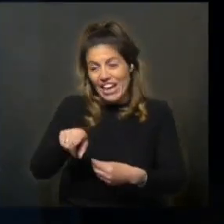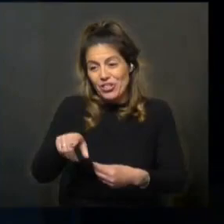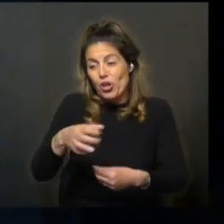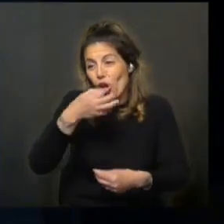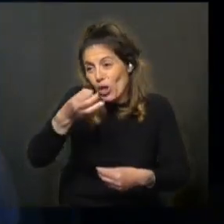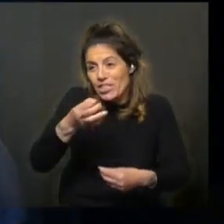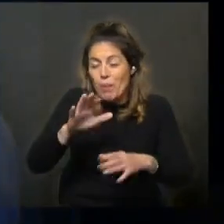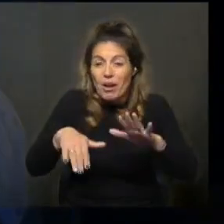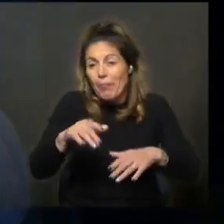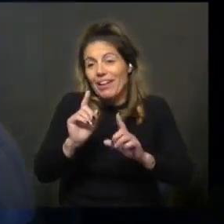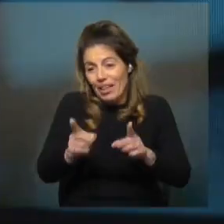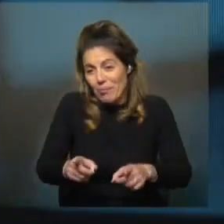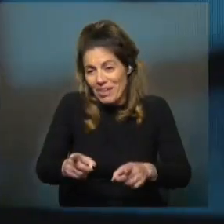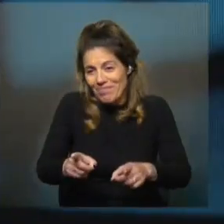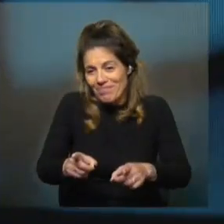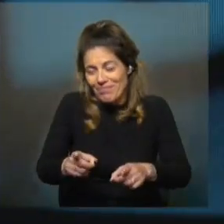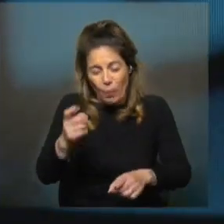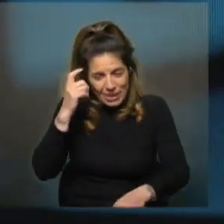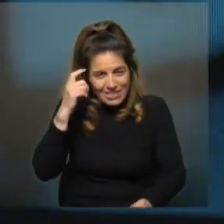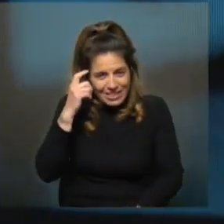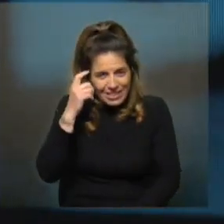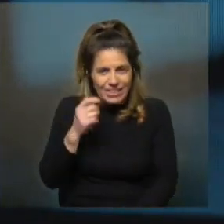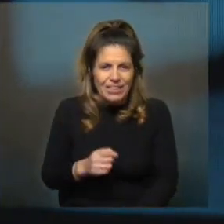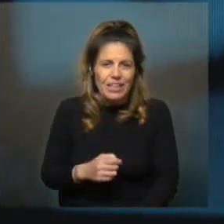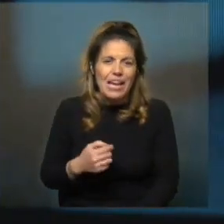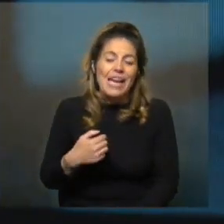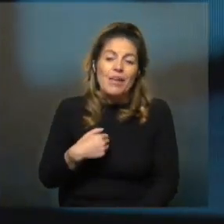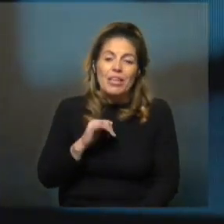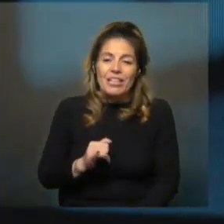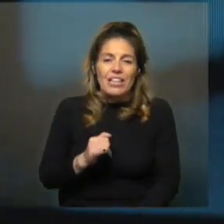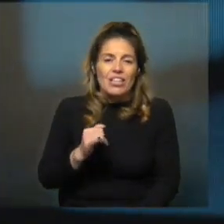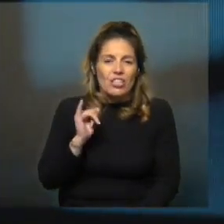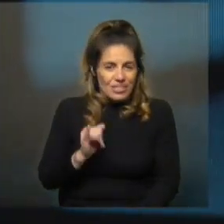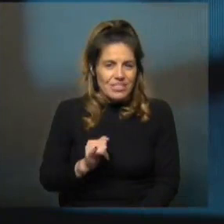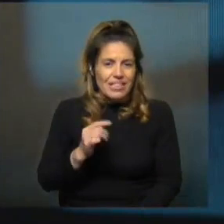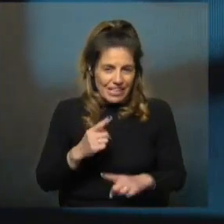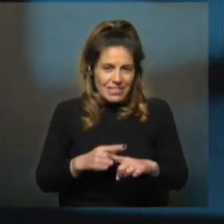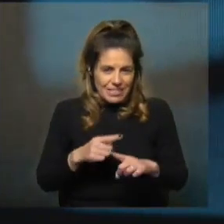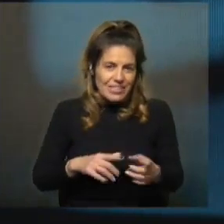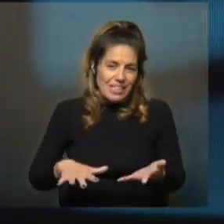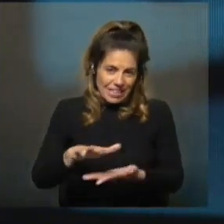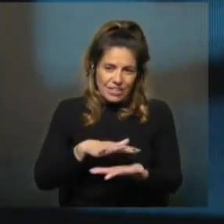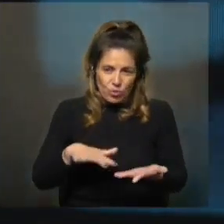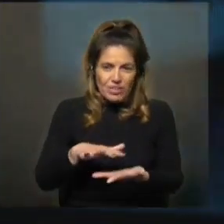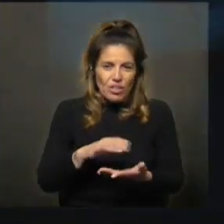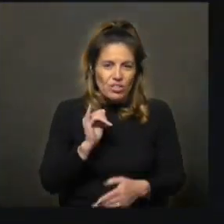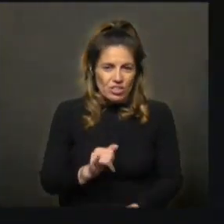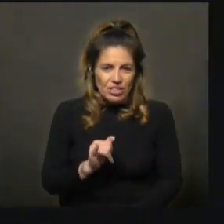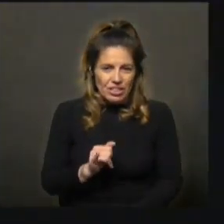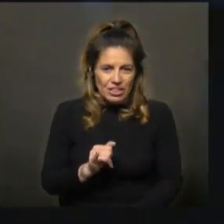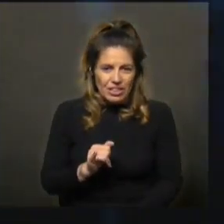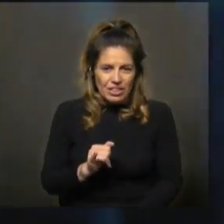si tenía derecho probablemente Pero bueno en el caso mío sé que existe esa situación y sé que existen